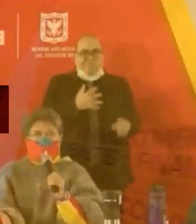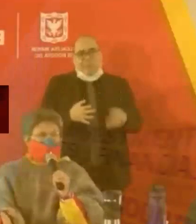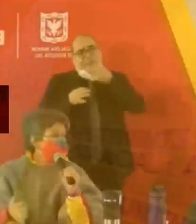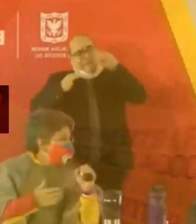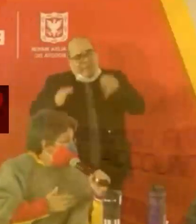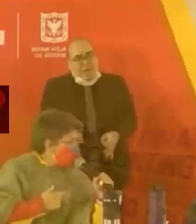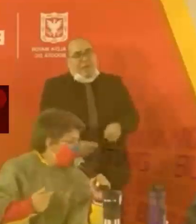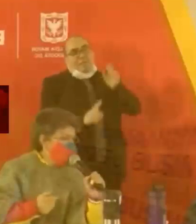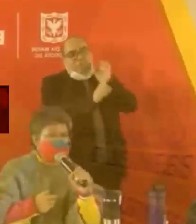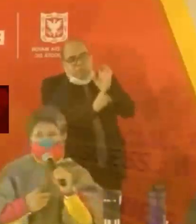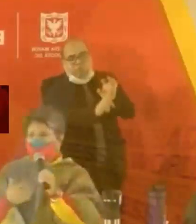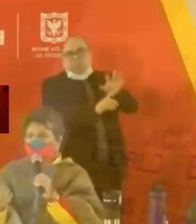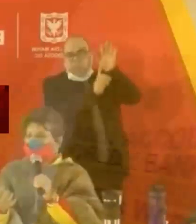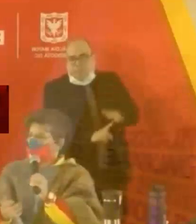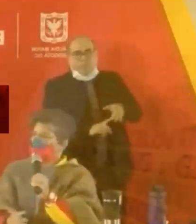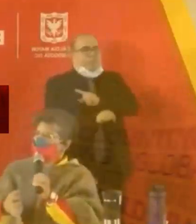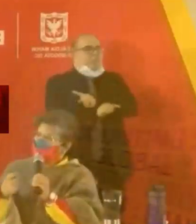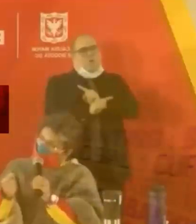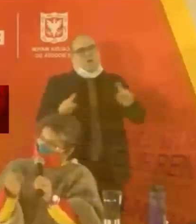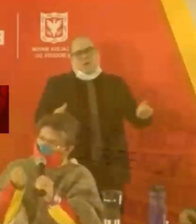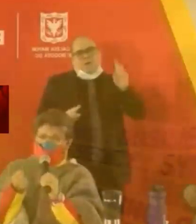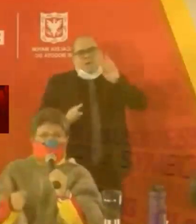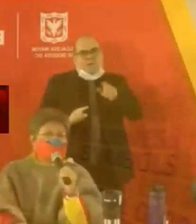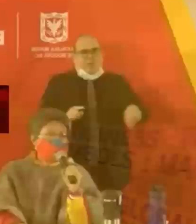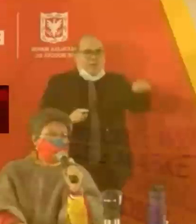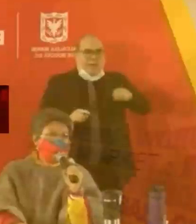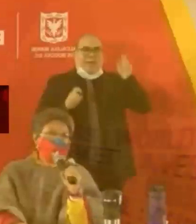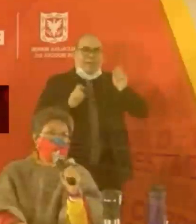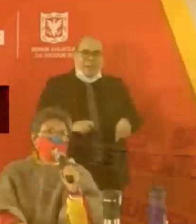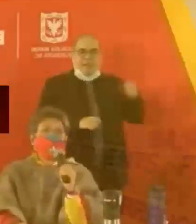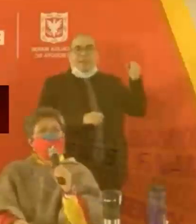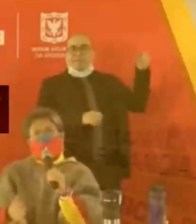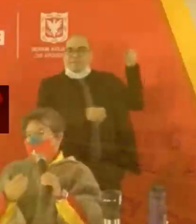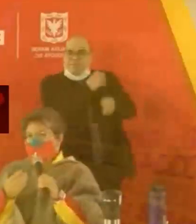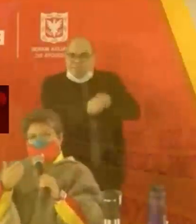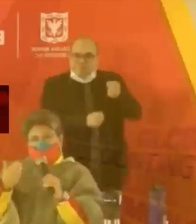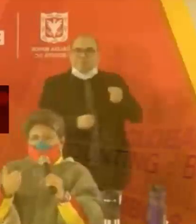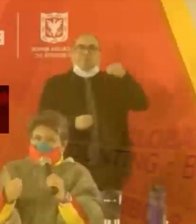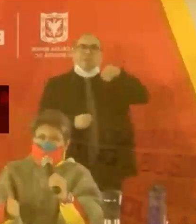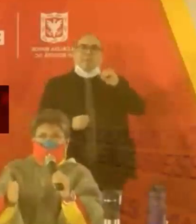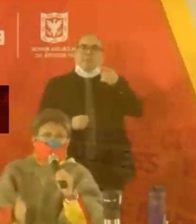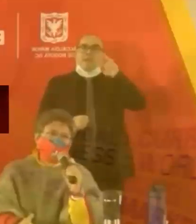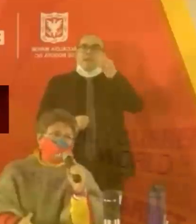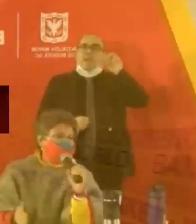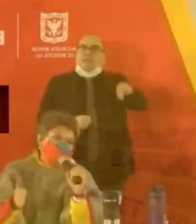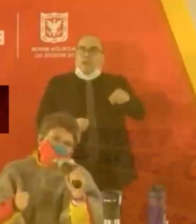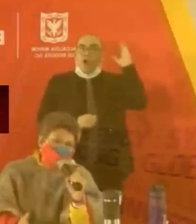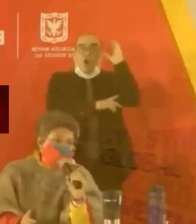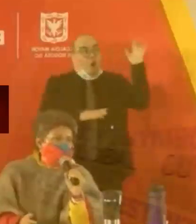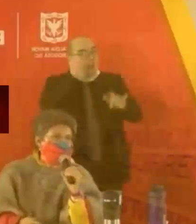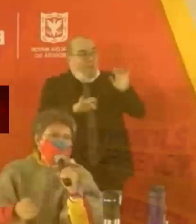los derechos humanos. Señor Colina, yo quiero preguntarle, ¿ustedes declaran personas no gratas también a líderes políticos o a figuras públicas